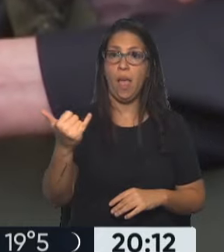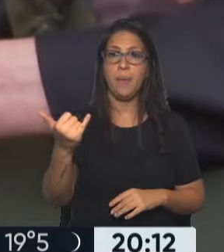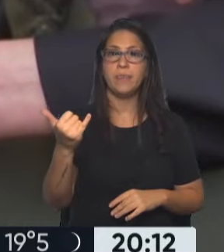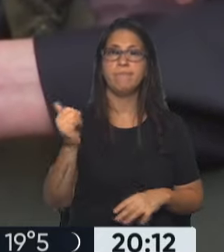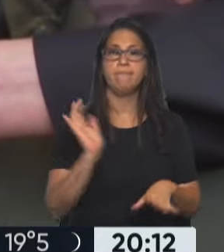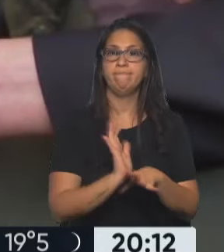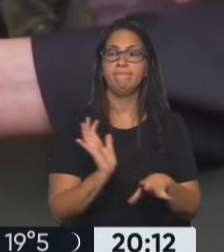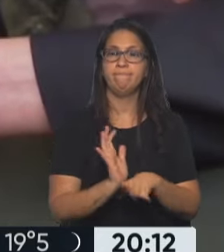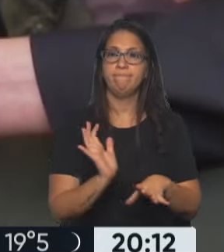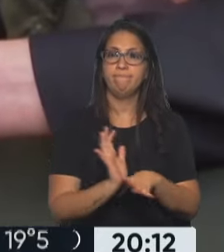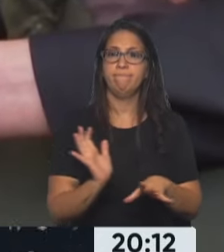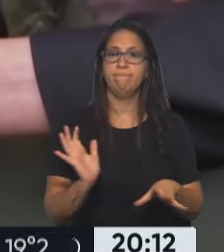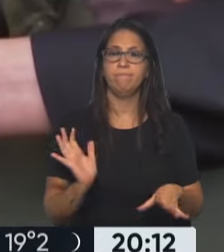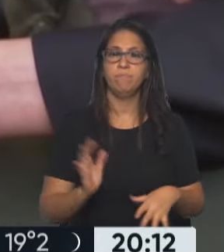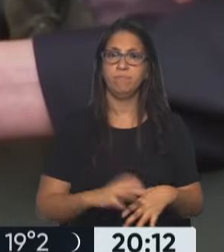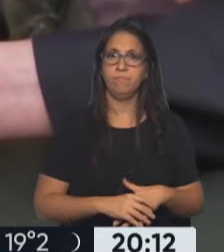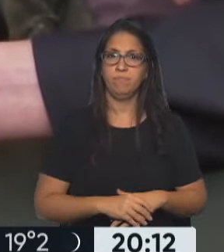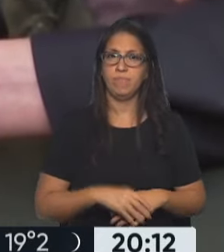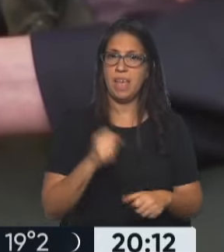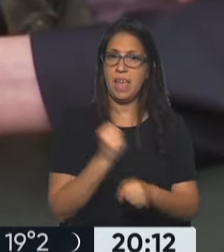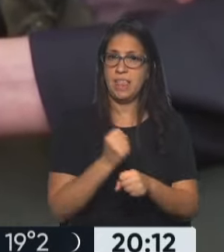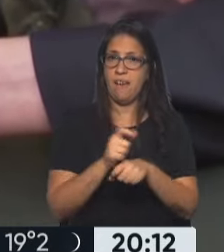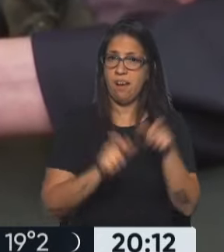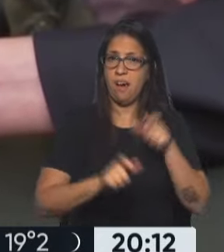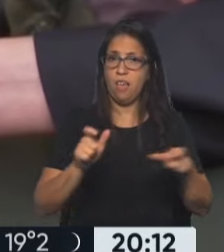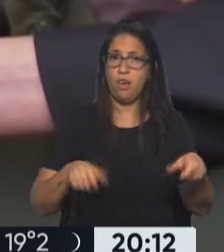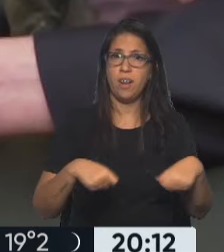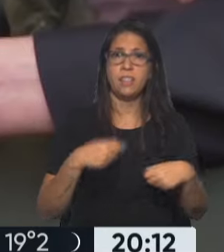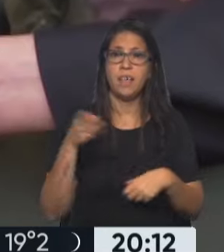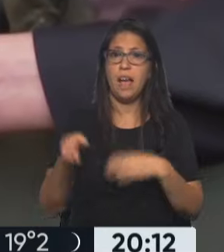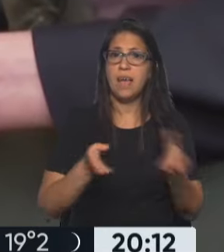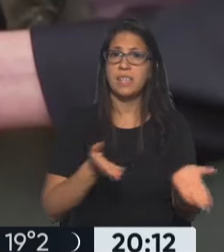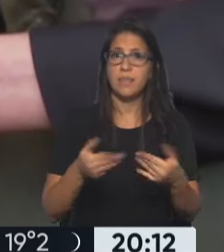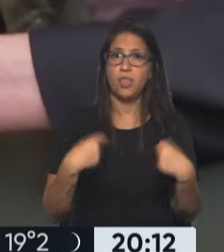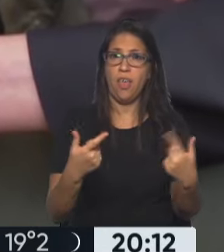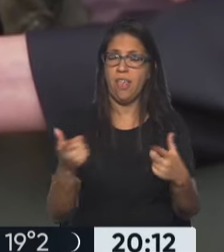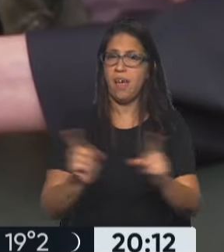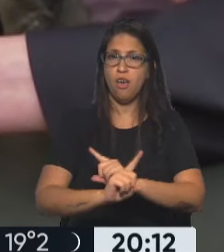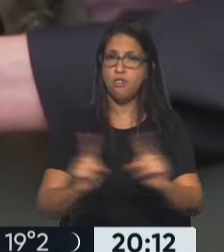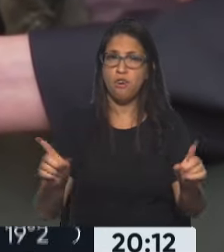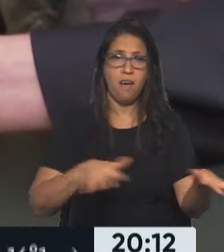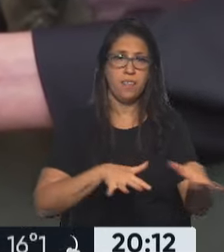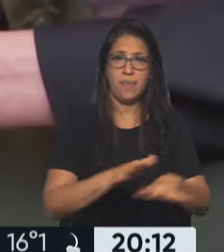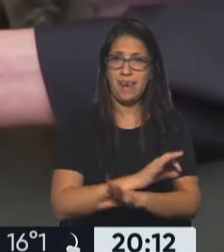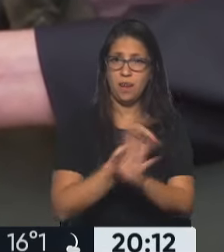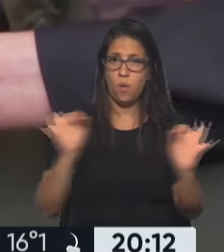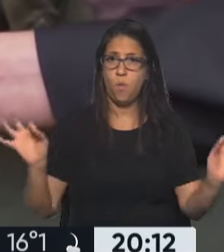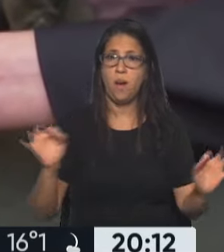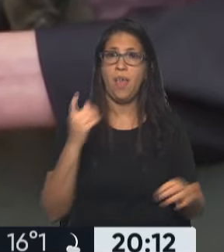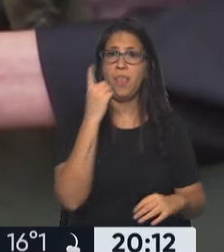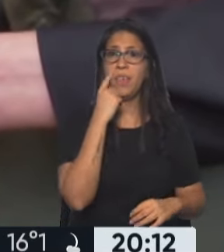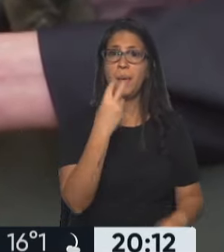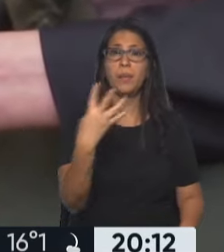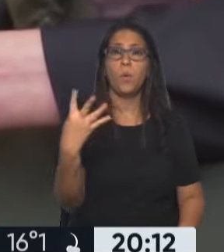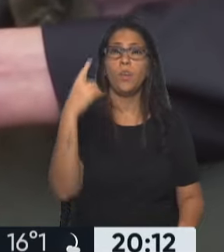que no haya ningún trabajador prestando servicio en ninguna actividad, ¿no? El día 24 de